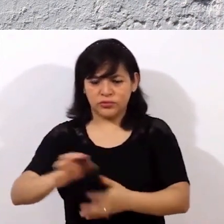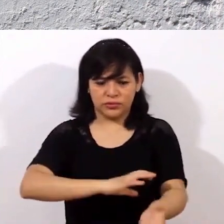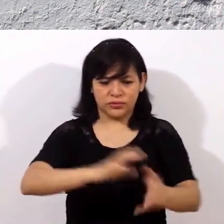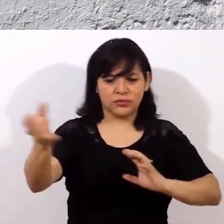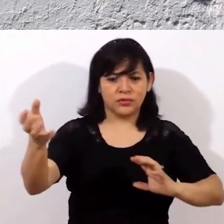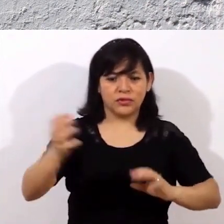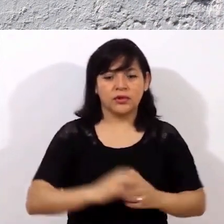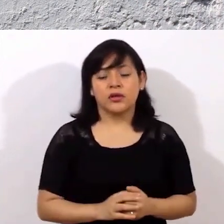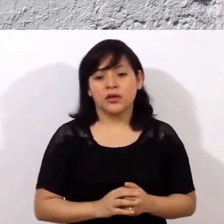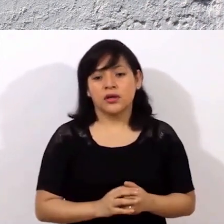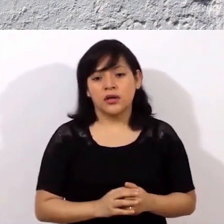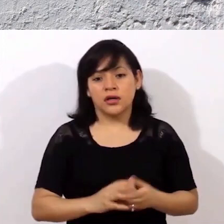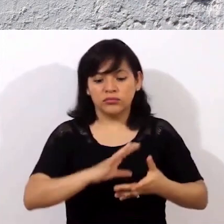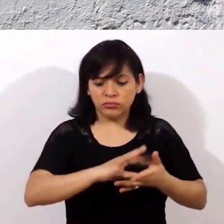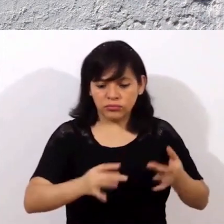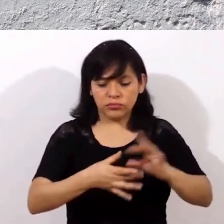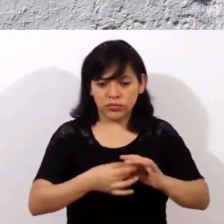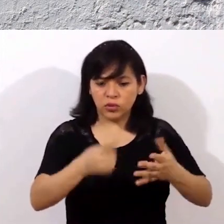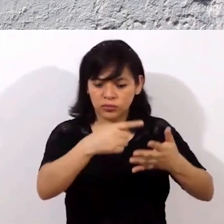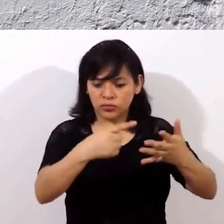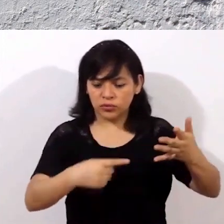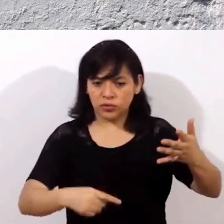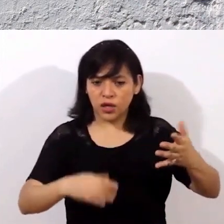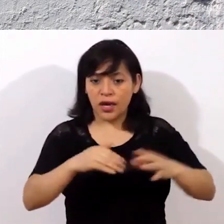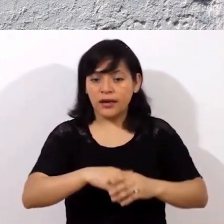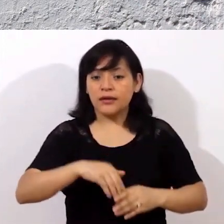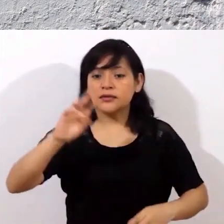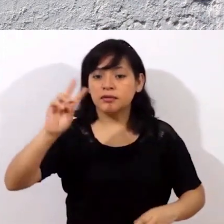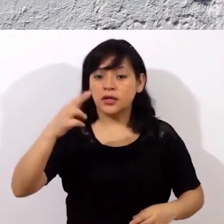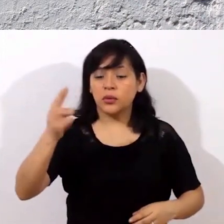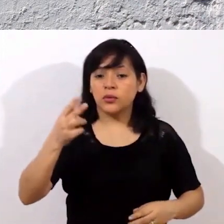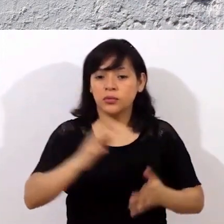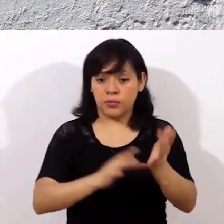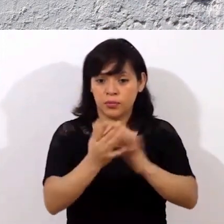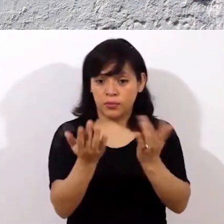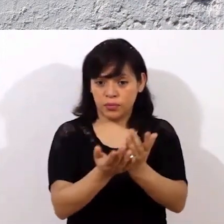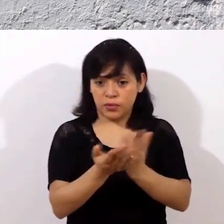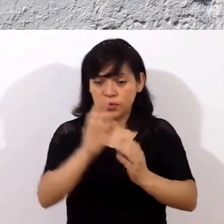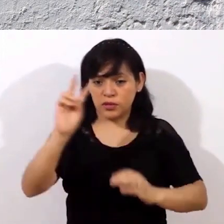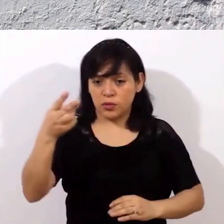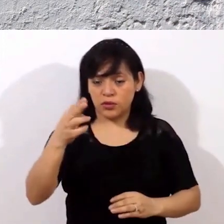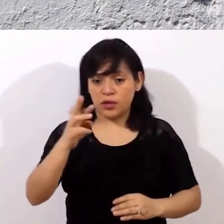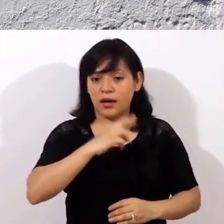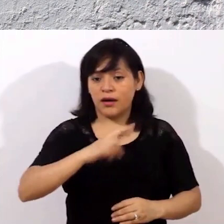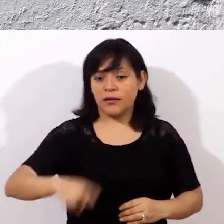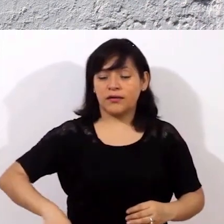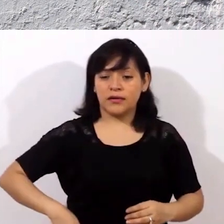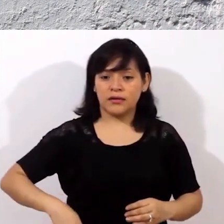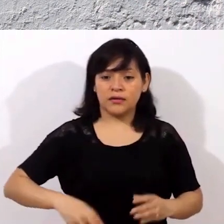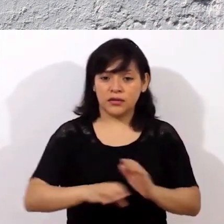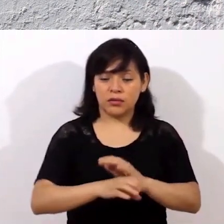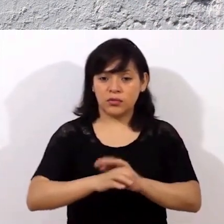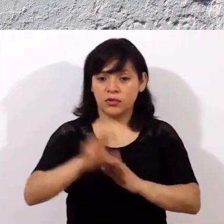quisieron aceptarlo como rey. Puedes encontrar esta narración precisamente en el libro de Segunda de Reyes, capítulo